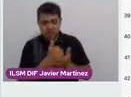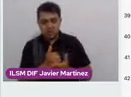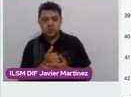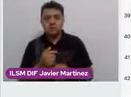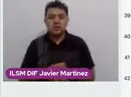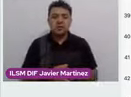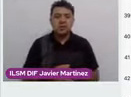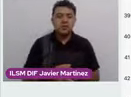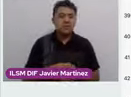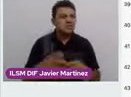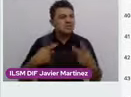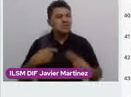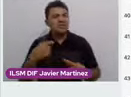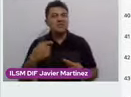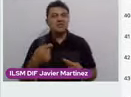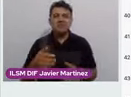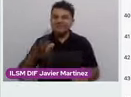la respuesta.